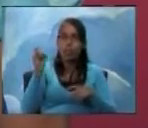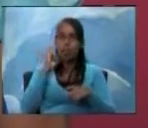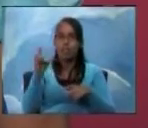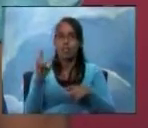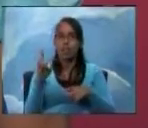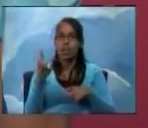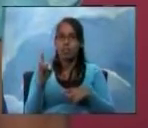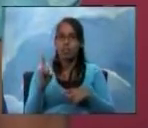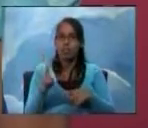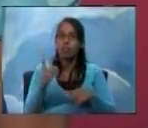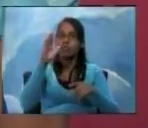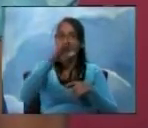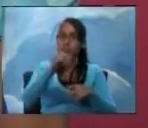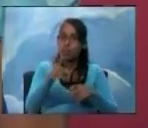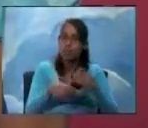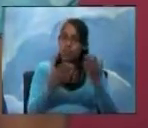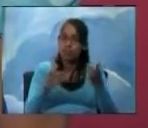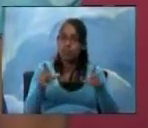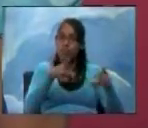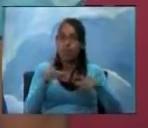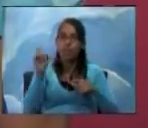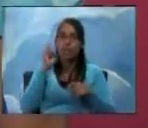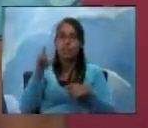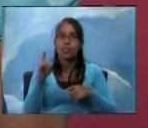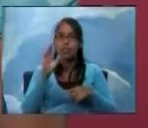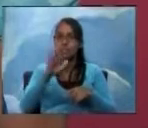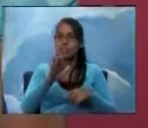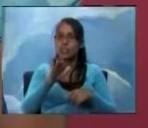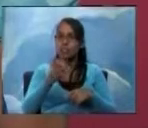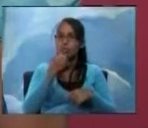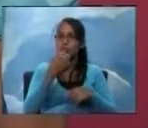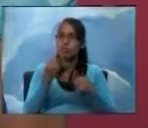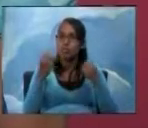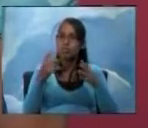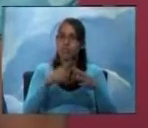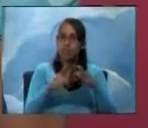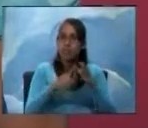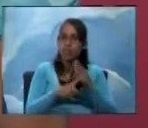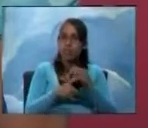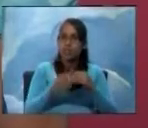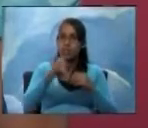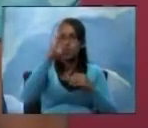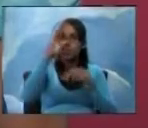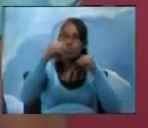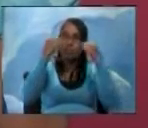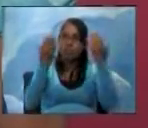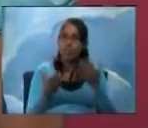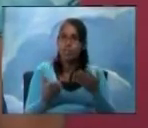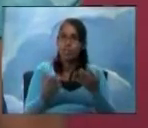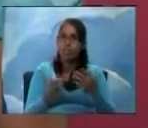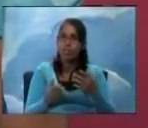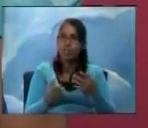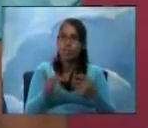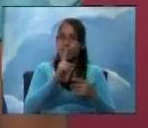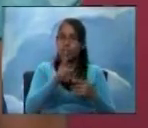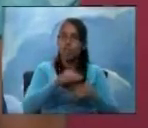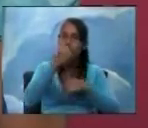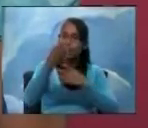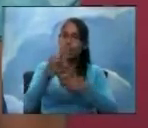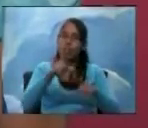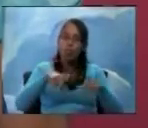al diablo, ¿verdad? Tú le das lugar al diablo. Así que, bueno, muchas cosas, pero bueno, Dios nos ha dado eso. Así que no le